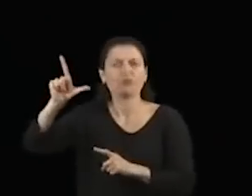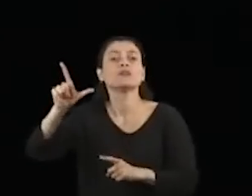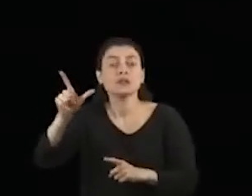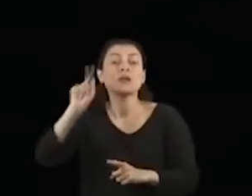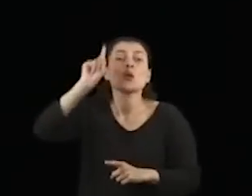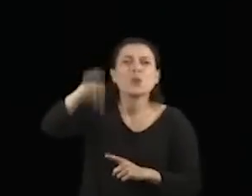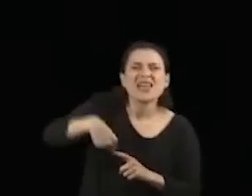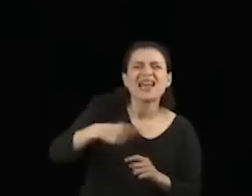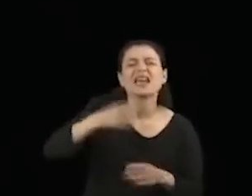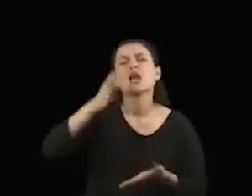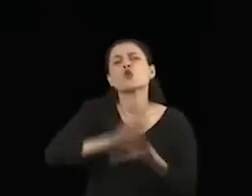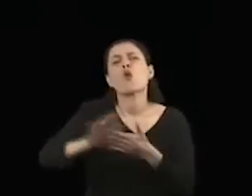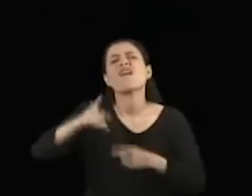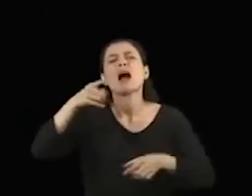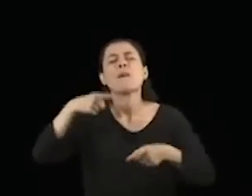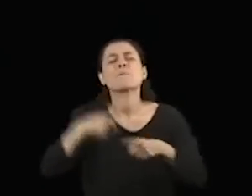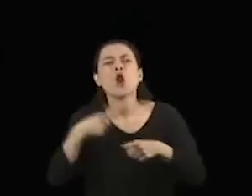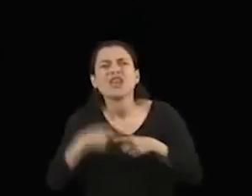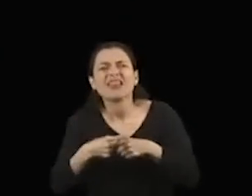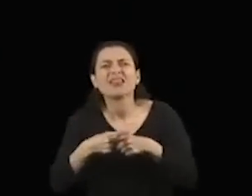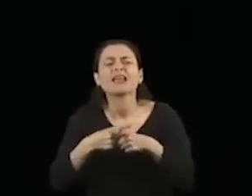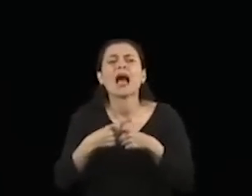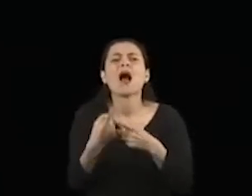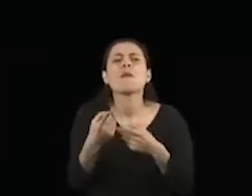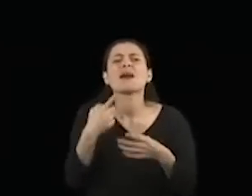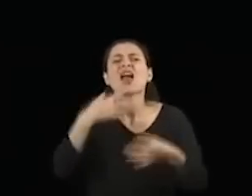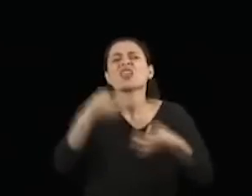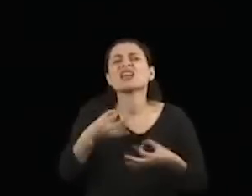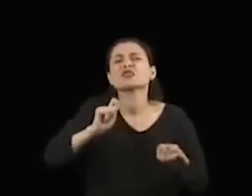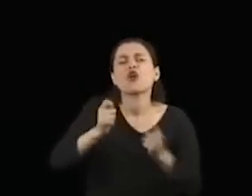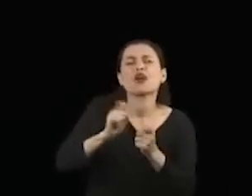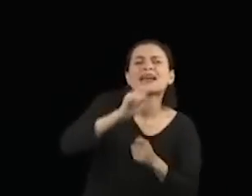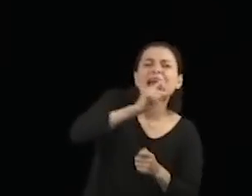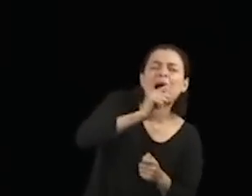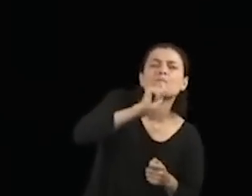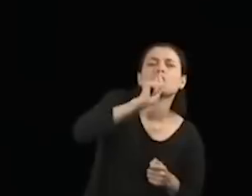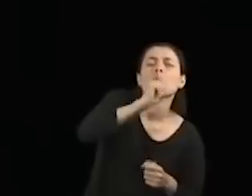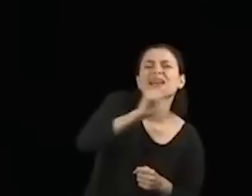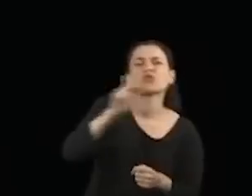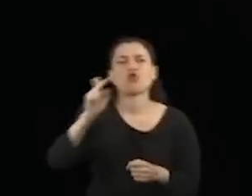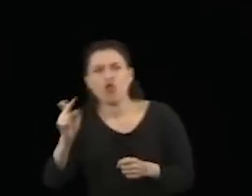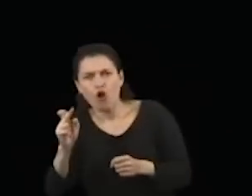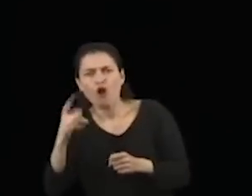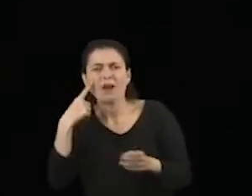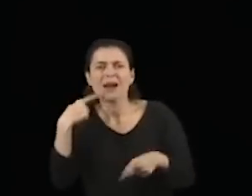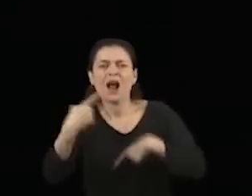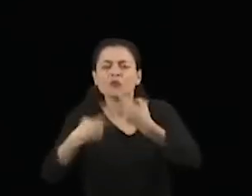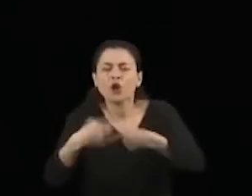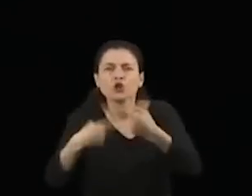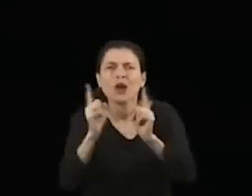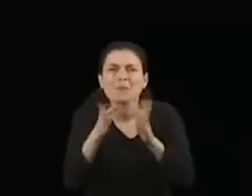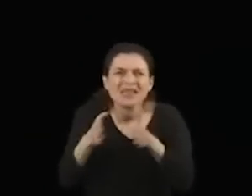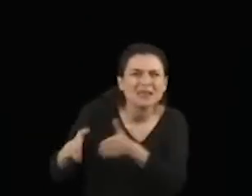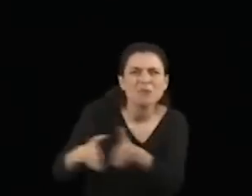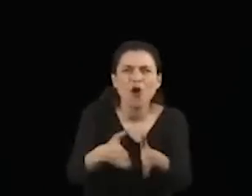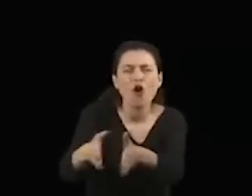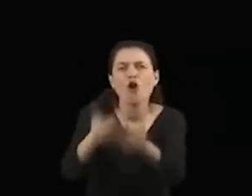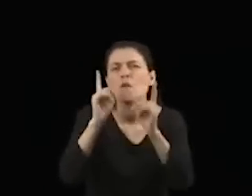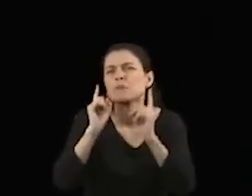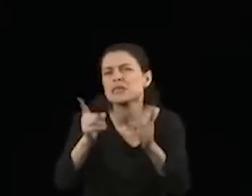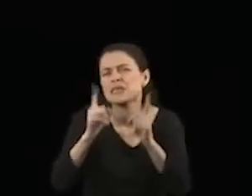devaluaciones, digamos, para que el tipo de cambio lleve un determinado sendero.